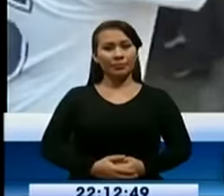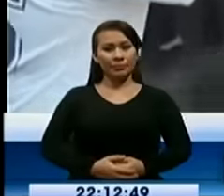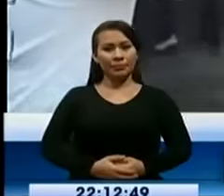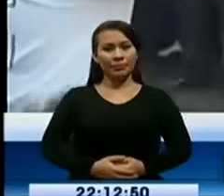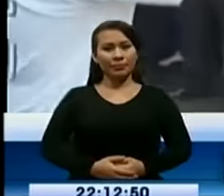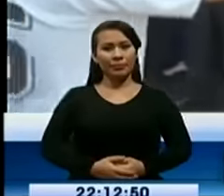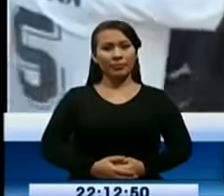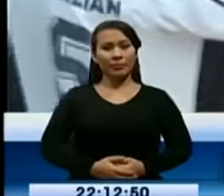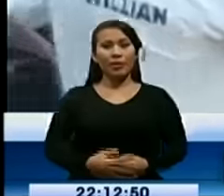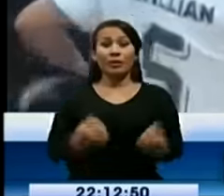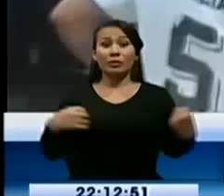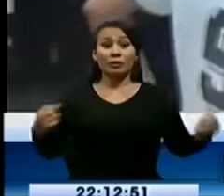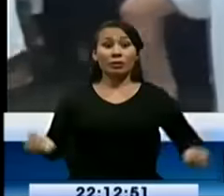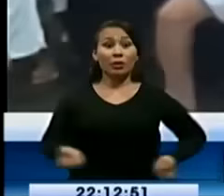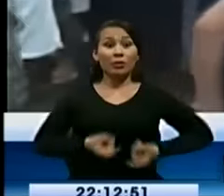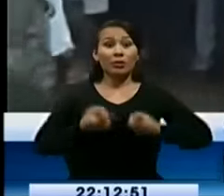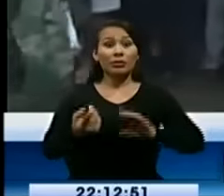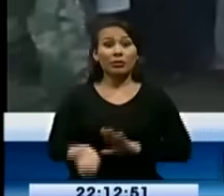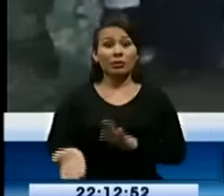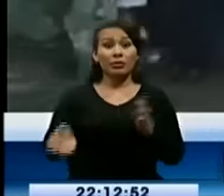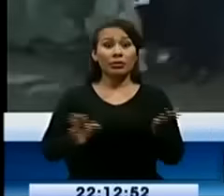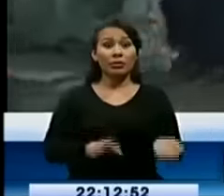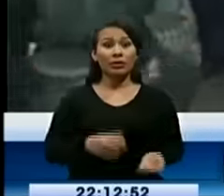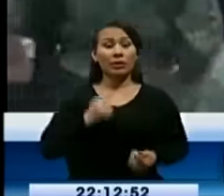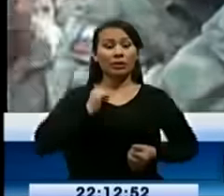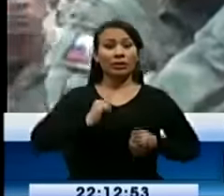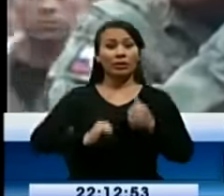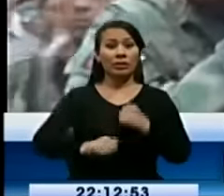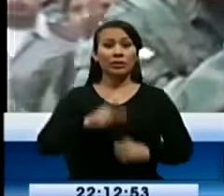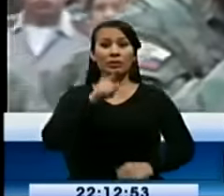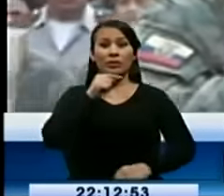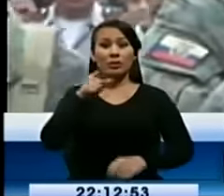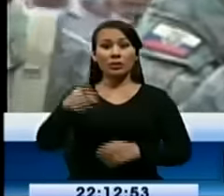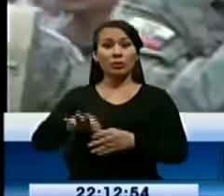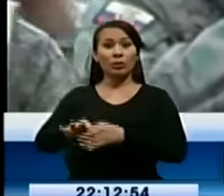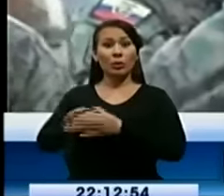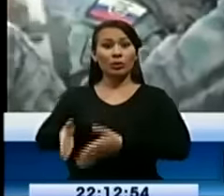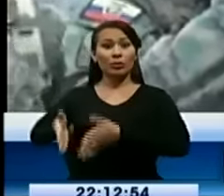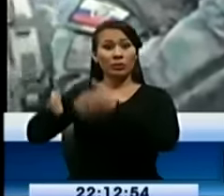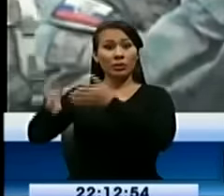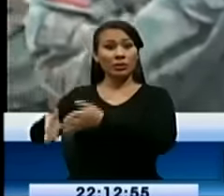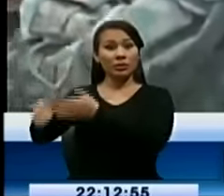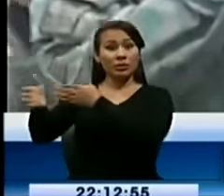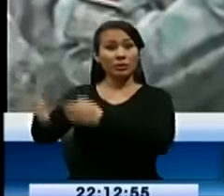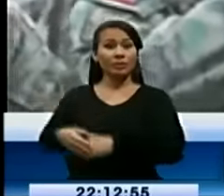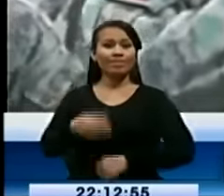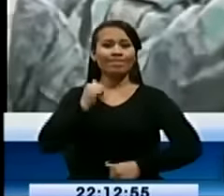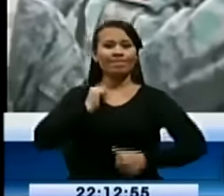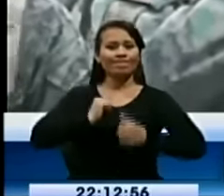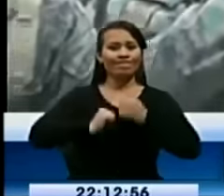Su inesperada partida fue ingrata noticia para sus compañeros de uniforme.